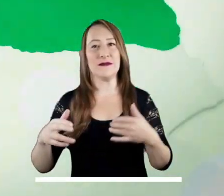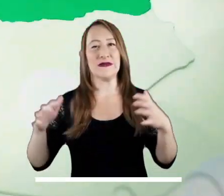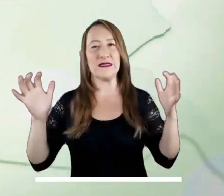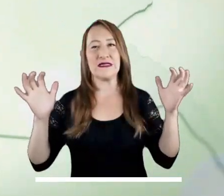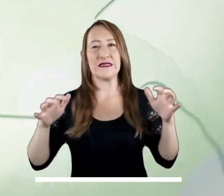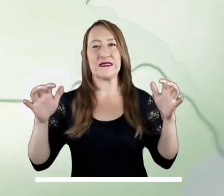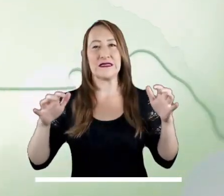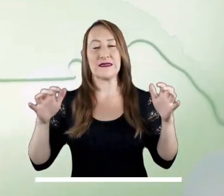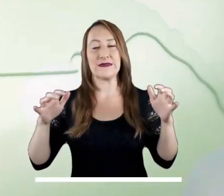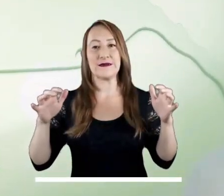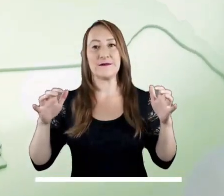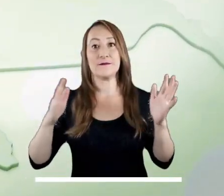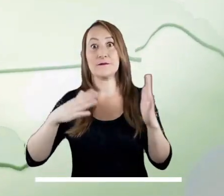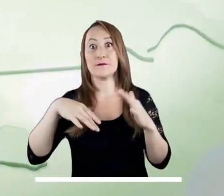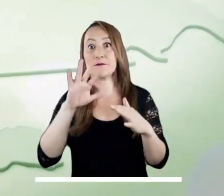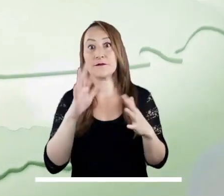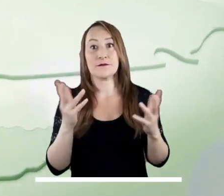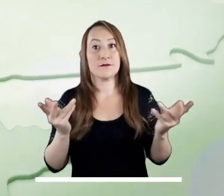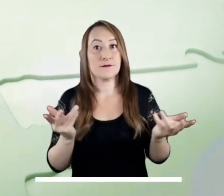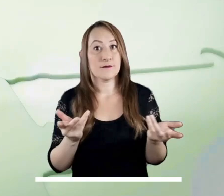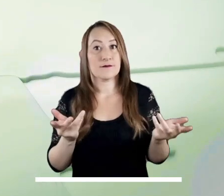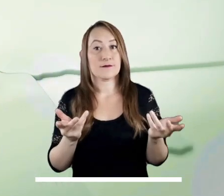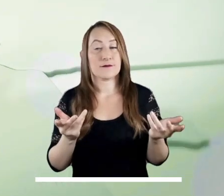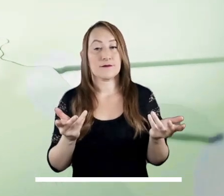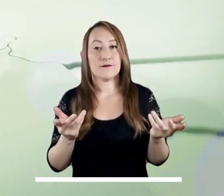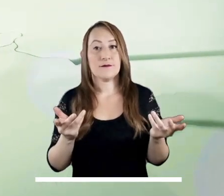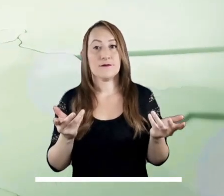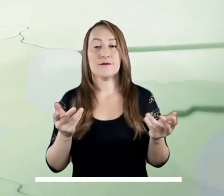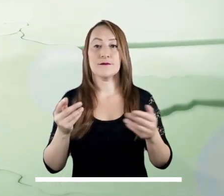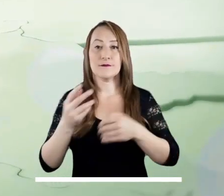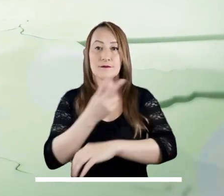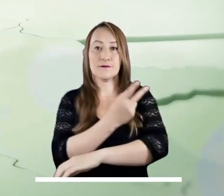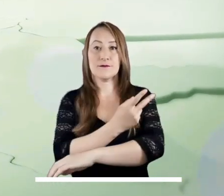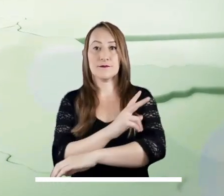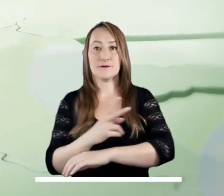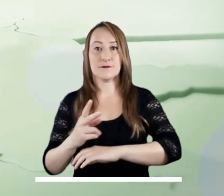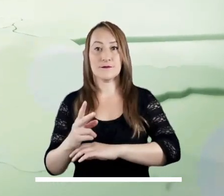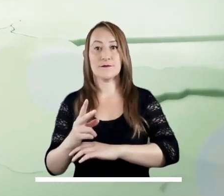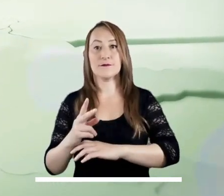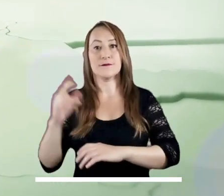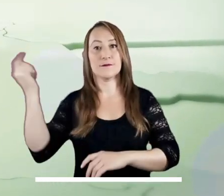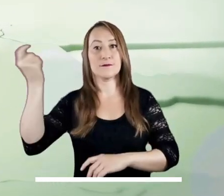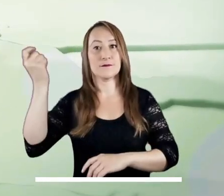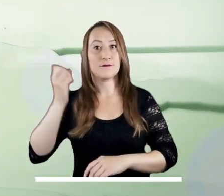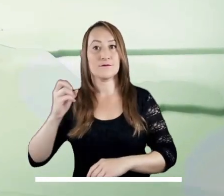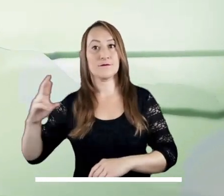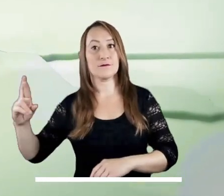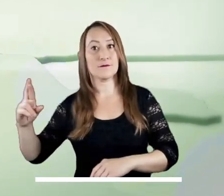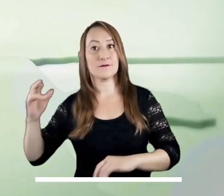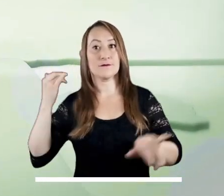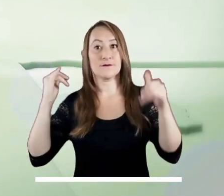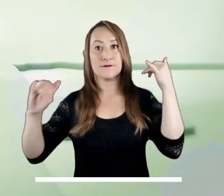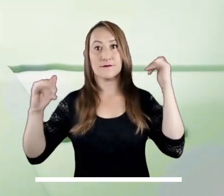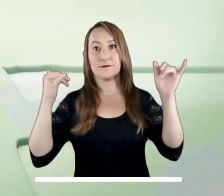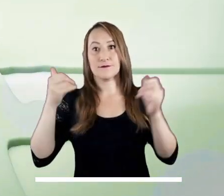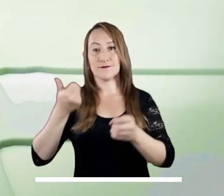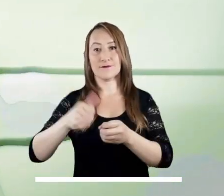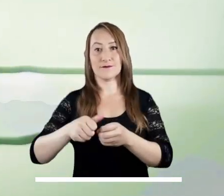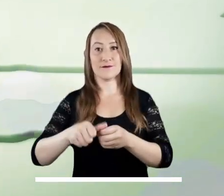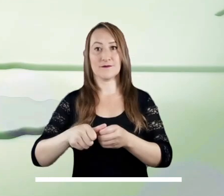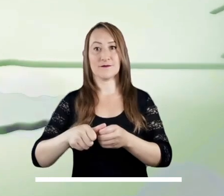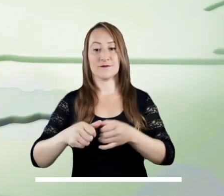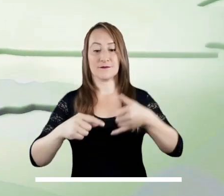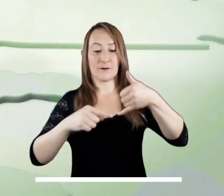Vamos ahora a la Orinoquía, donde las precipitaciones se tomarían la jornada. Las más importantes se concentrarían en Vichada, Oriente de